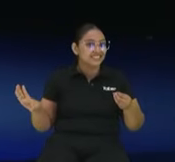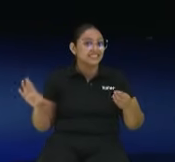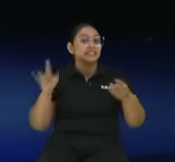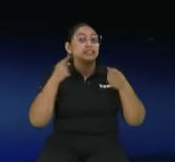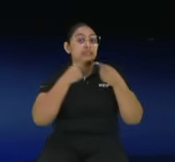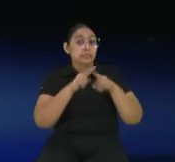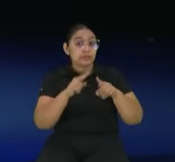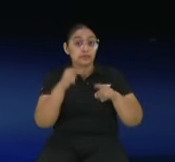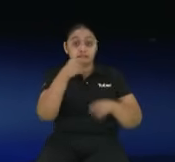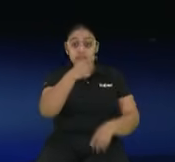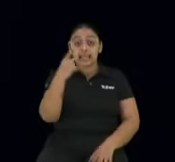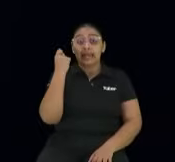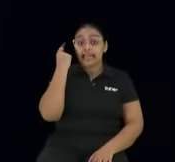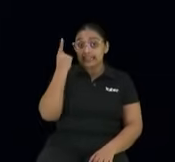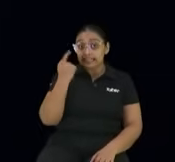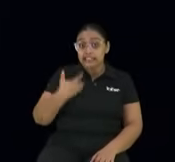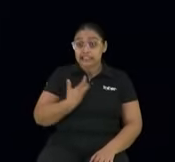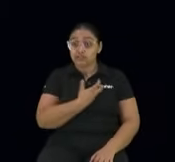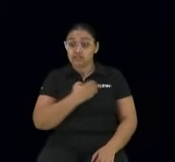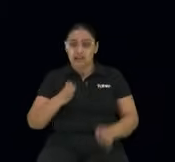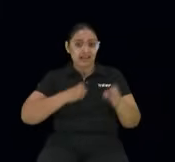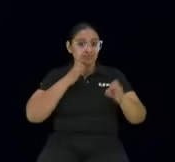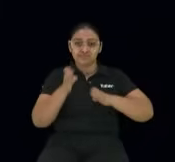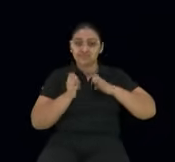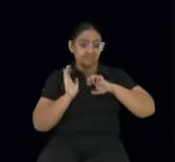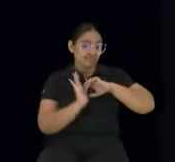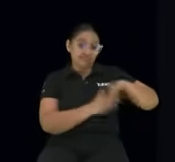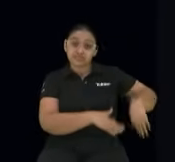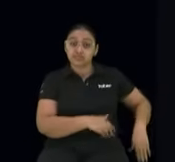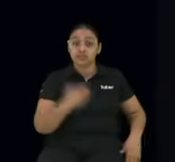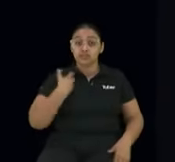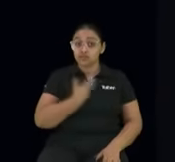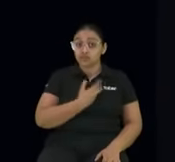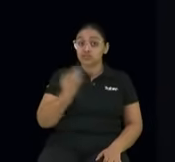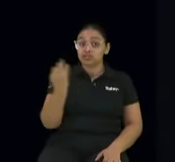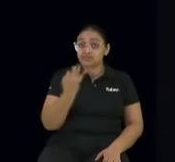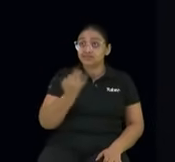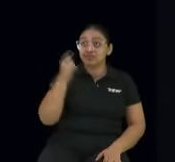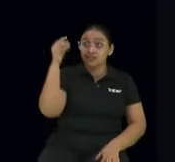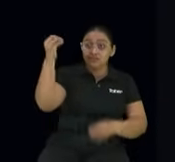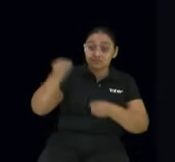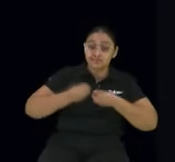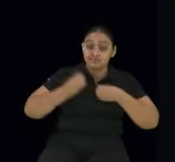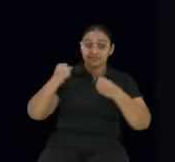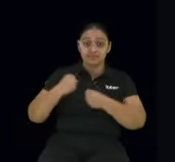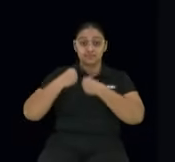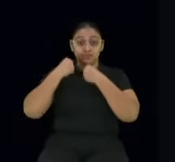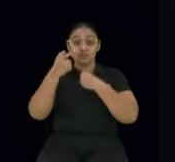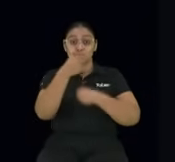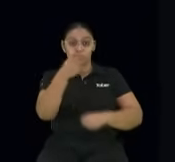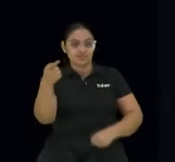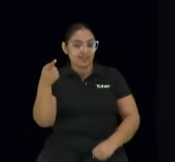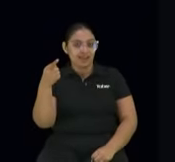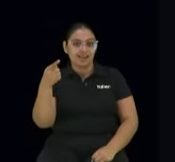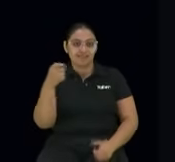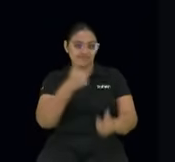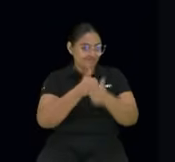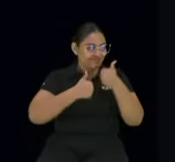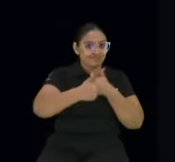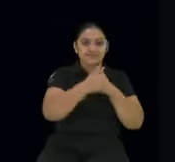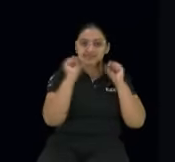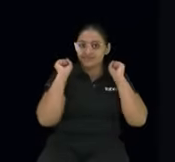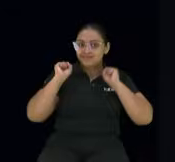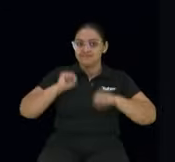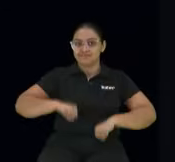motivación sino fortaleza usted va a ser una son imparables se lo voy a probar